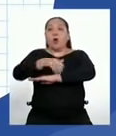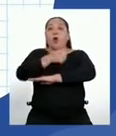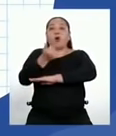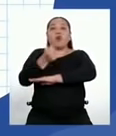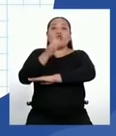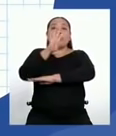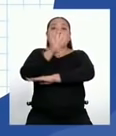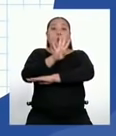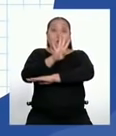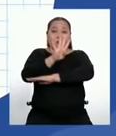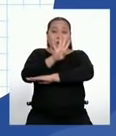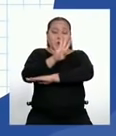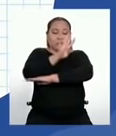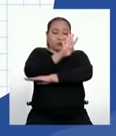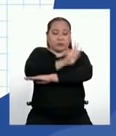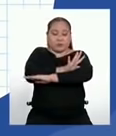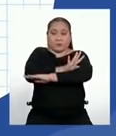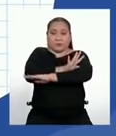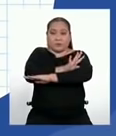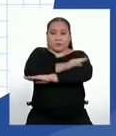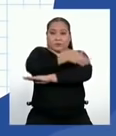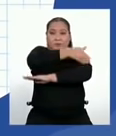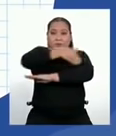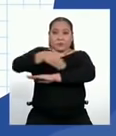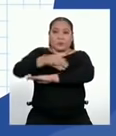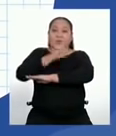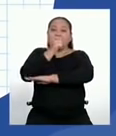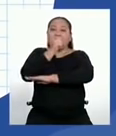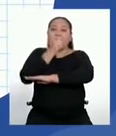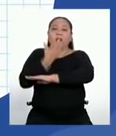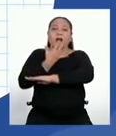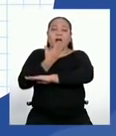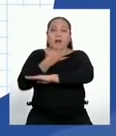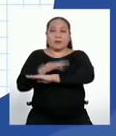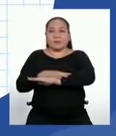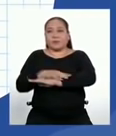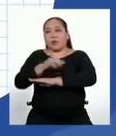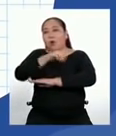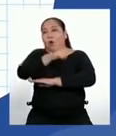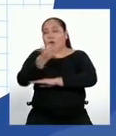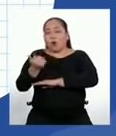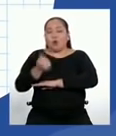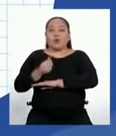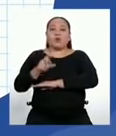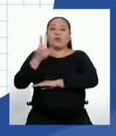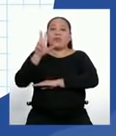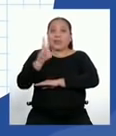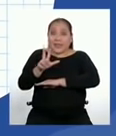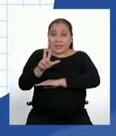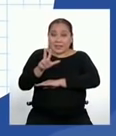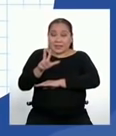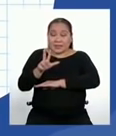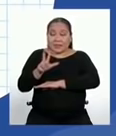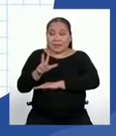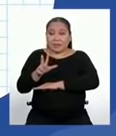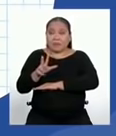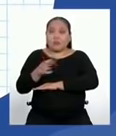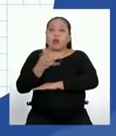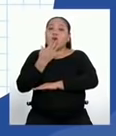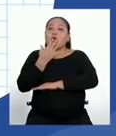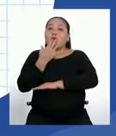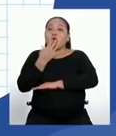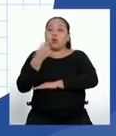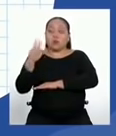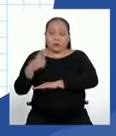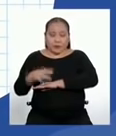longitud 4 centímetros graficado de color anaranjado. Y otro segmento de longitud 3 centímetros